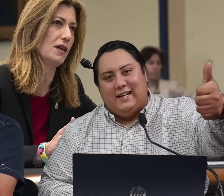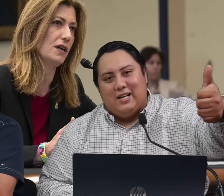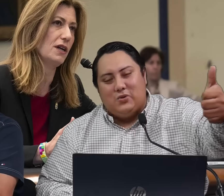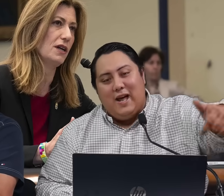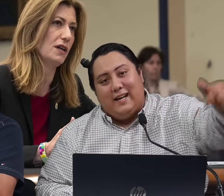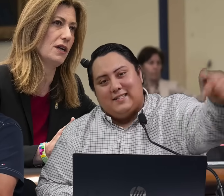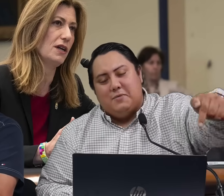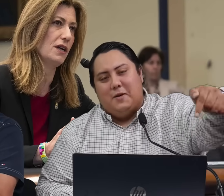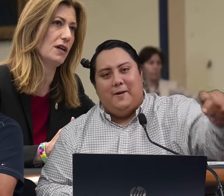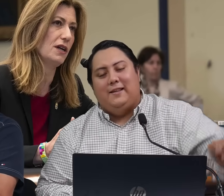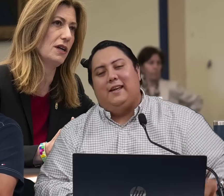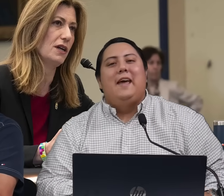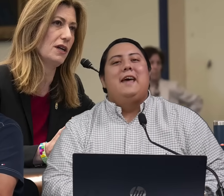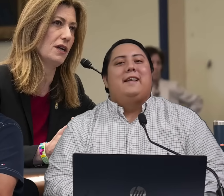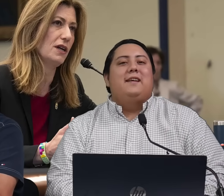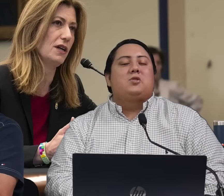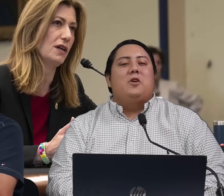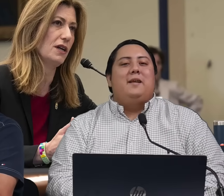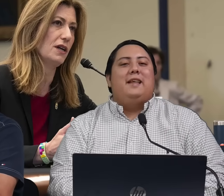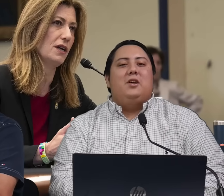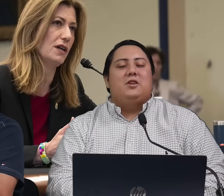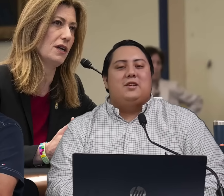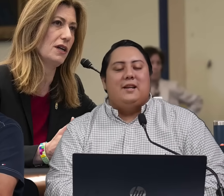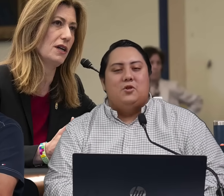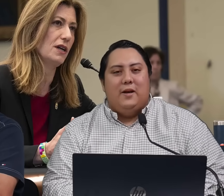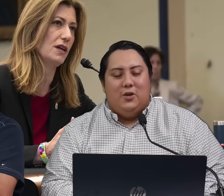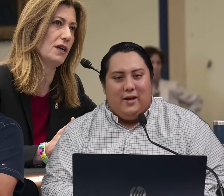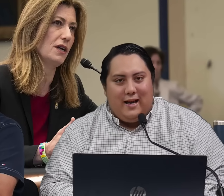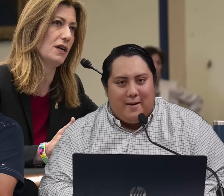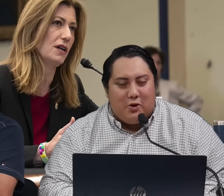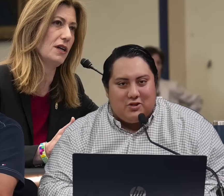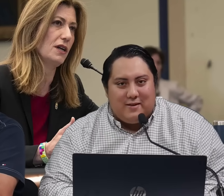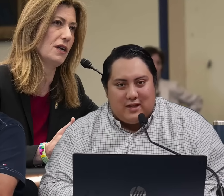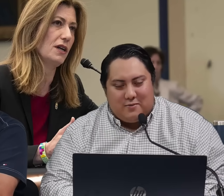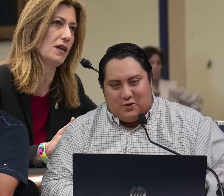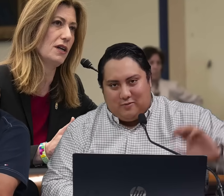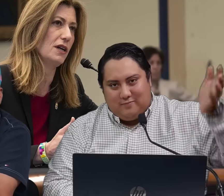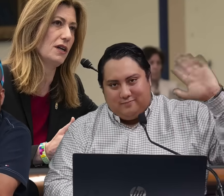vayan sin dejar su like. Estamos al pendiente de sus comentarios y nos estamos viendo en la próxima transmisión.